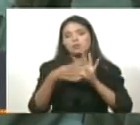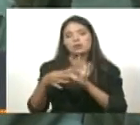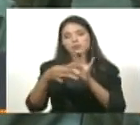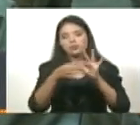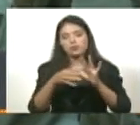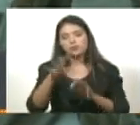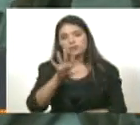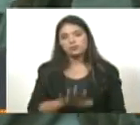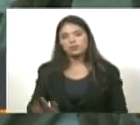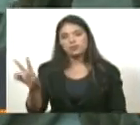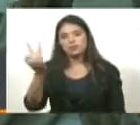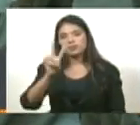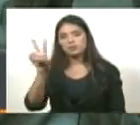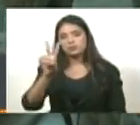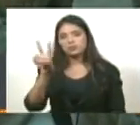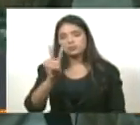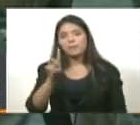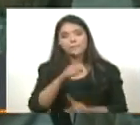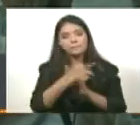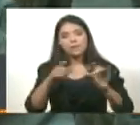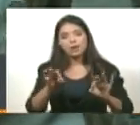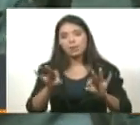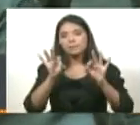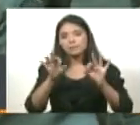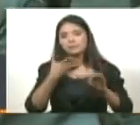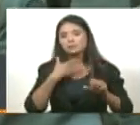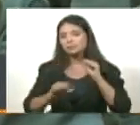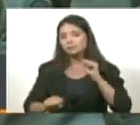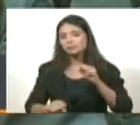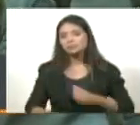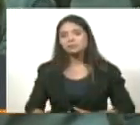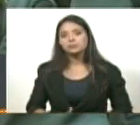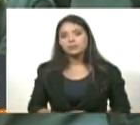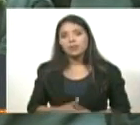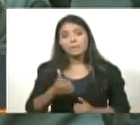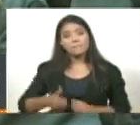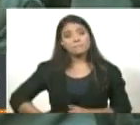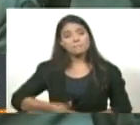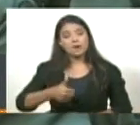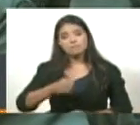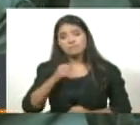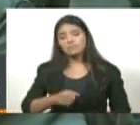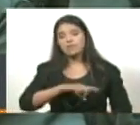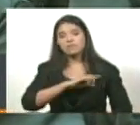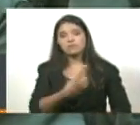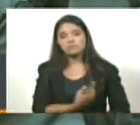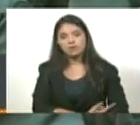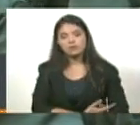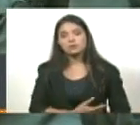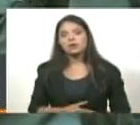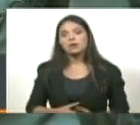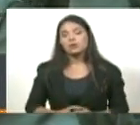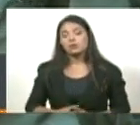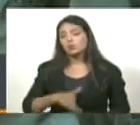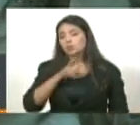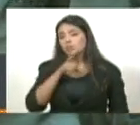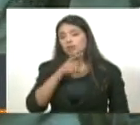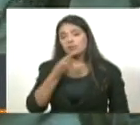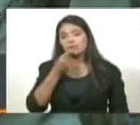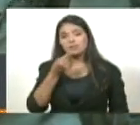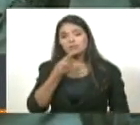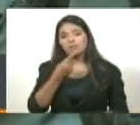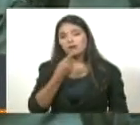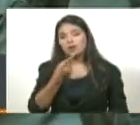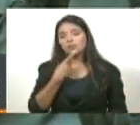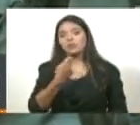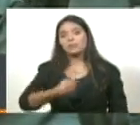la nación. Muy especialmente repudia con la mayor firmeza posible las nefastas declaraciones